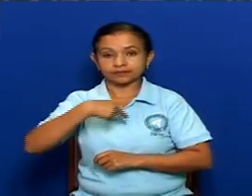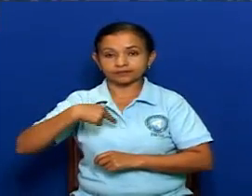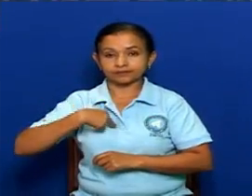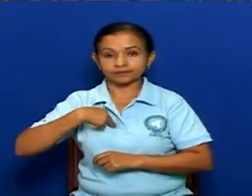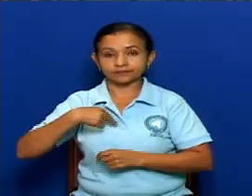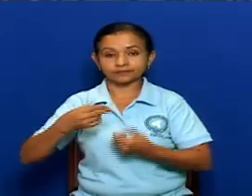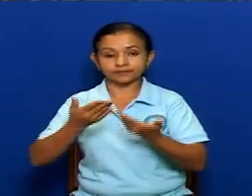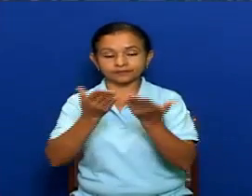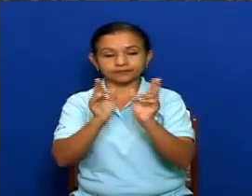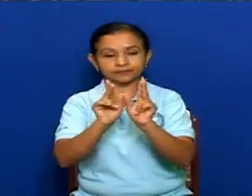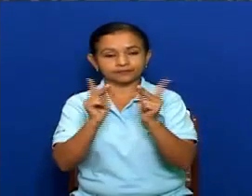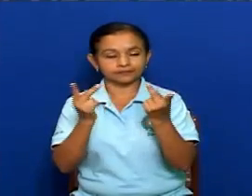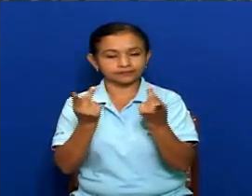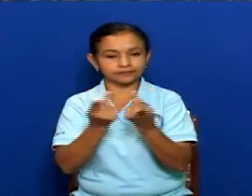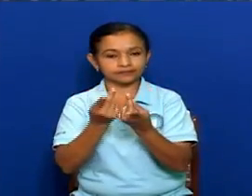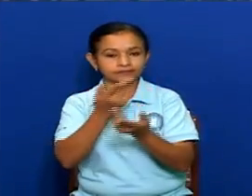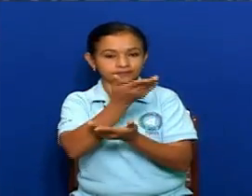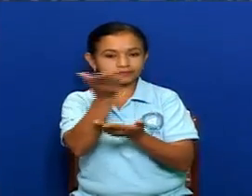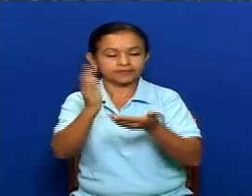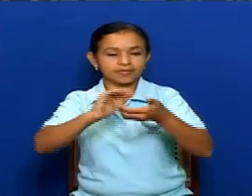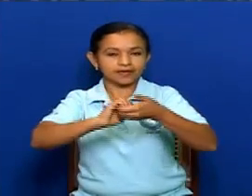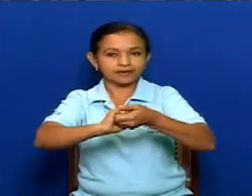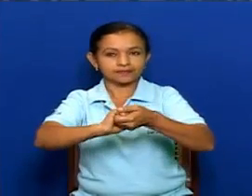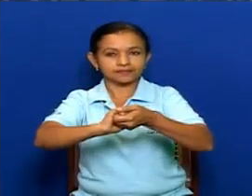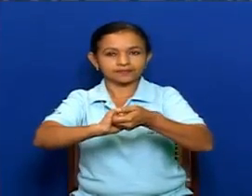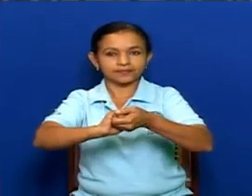brindando a la población. A ustedes, amigos